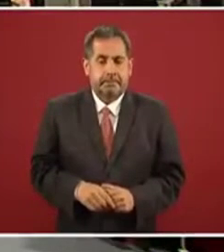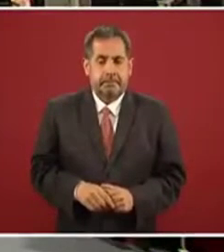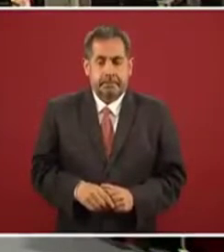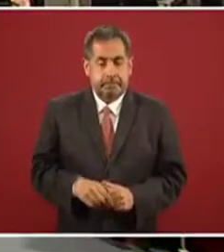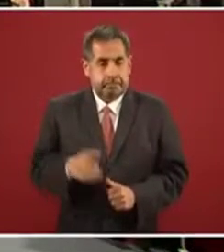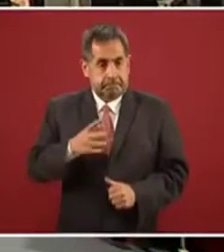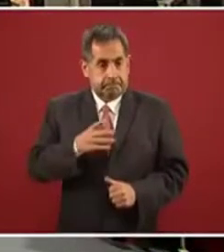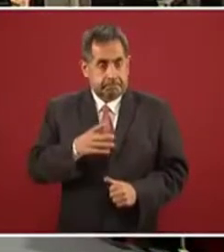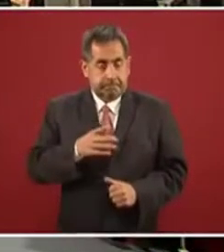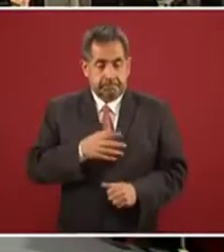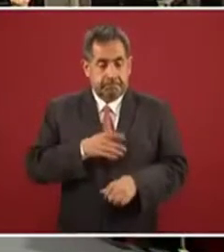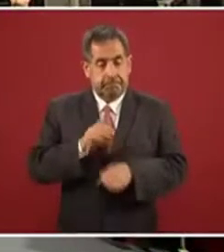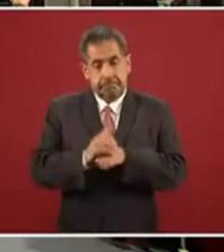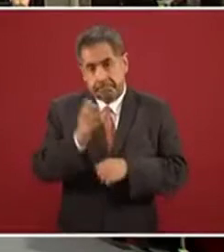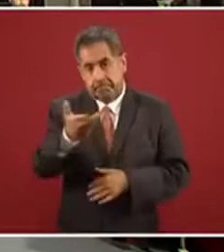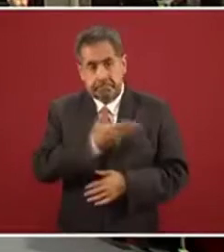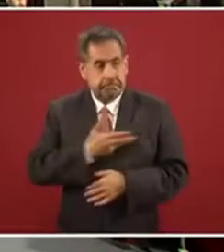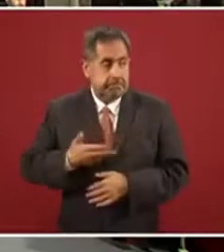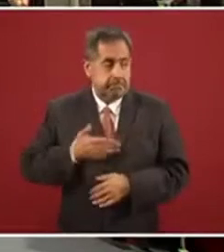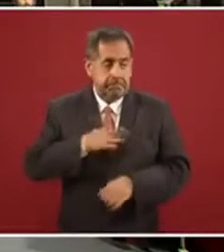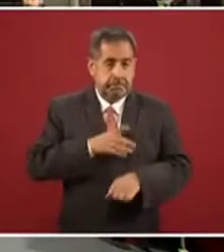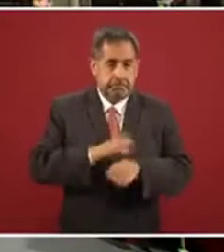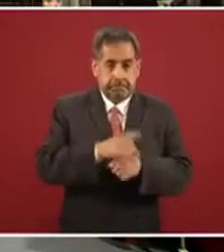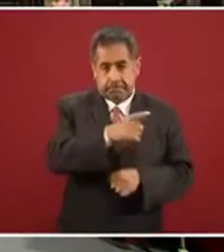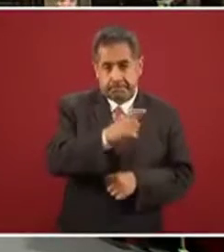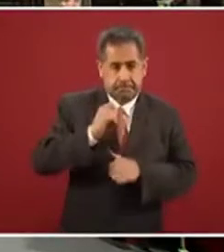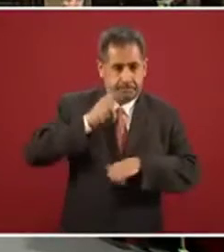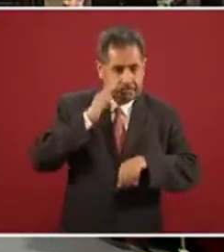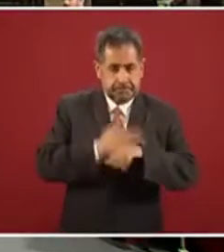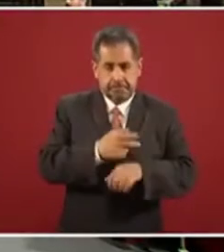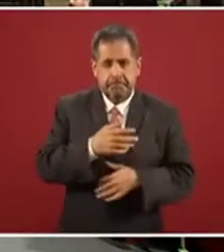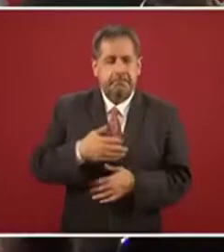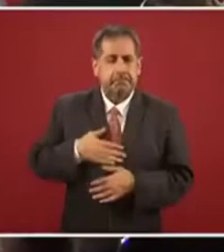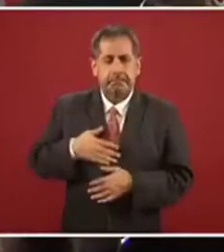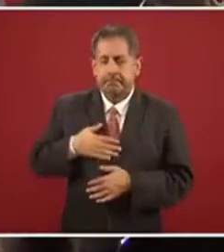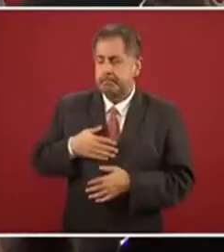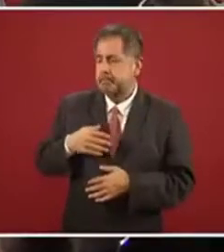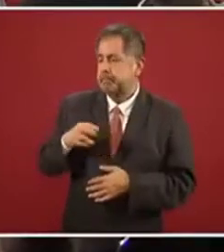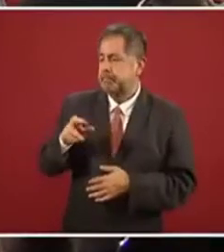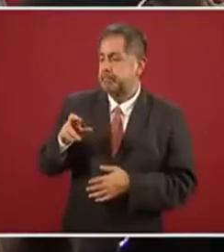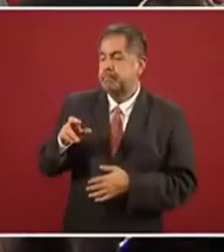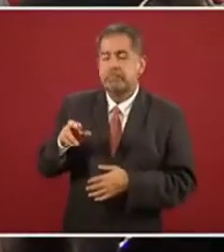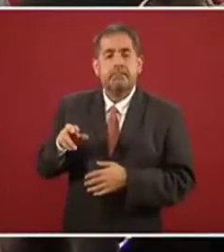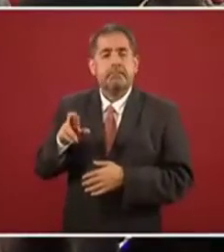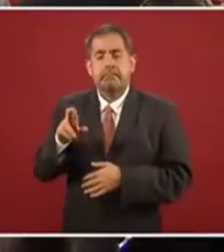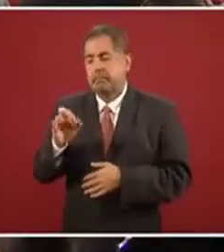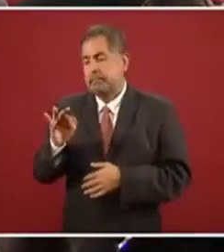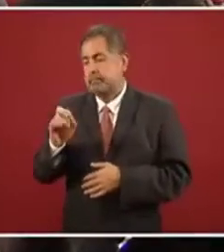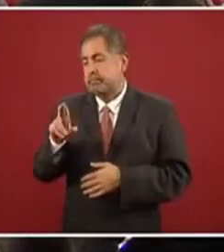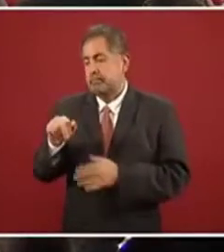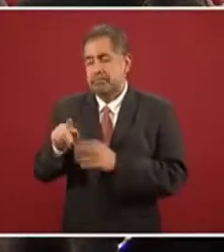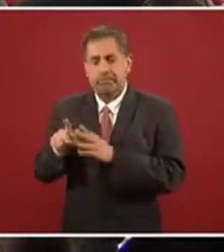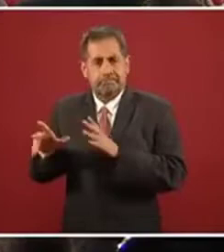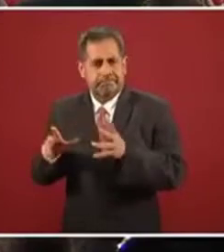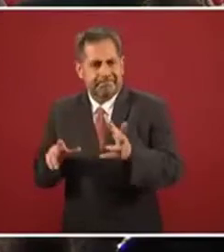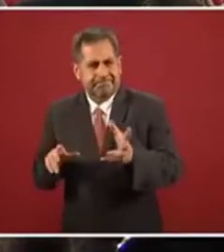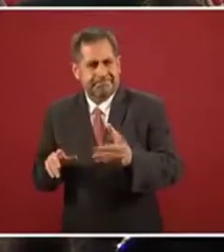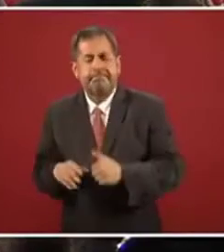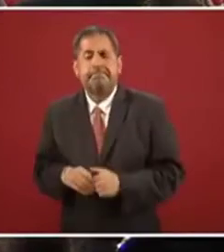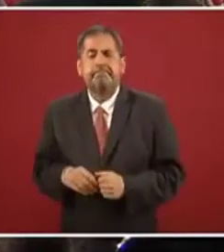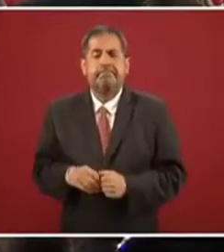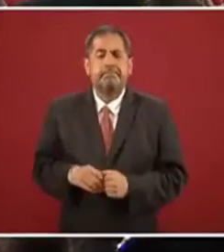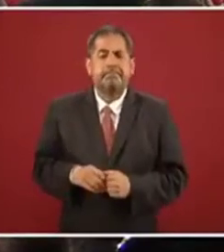Buenos días, presidente. Buenos días, canciller. Lourdes Piña Soria, de Barlovento Informa, contra viento y marea. La pregunta es, ¿va a